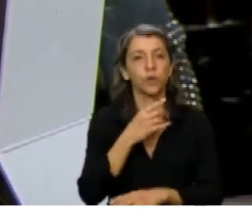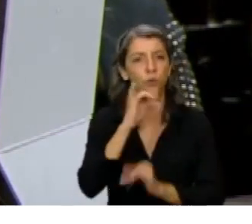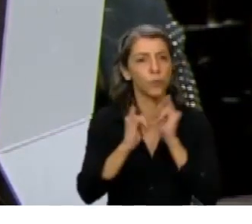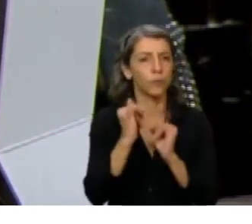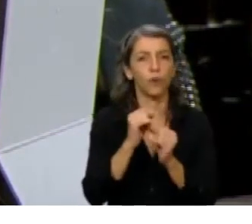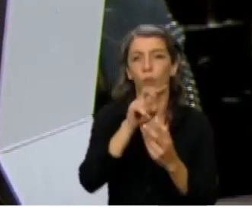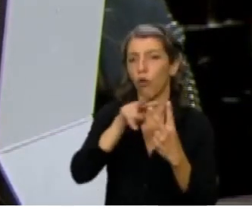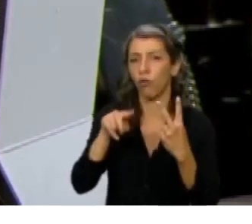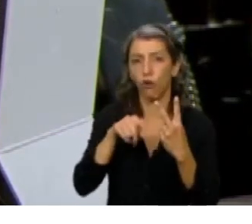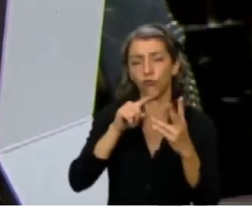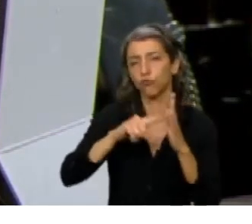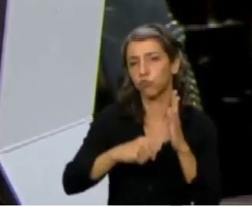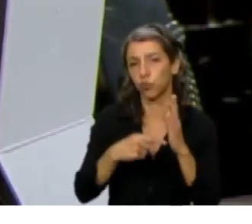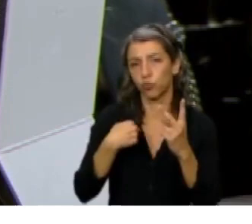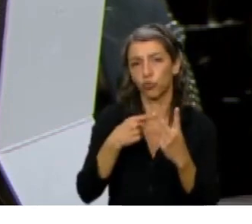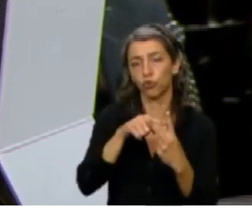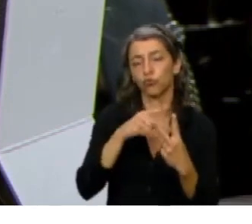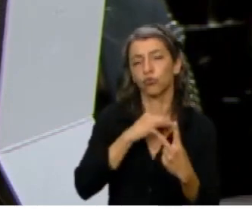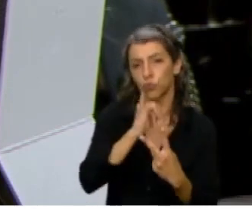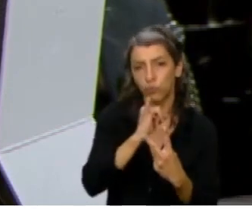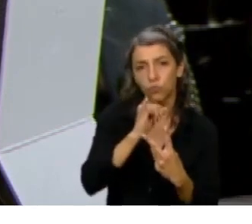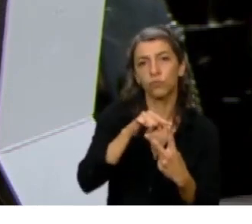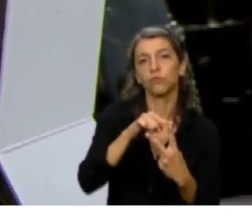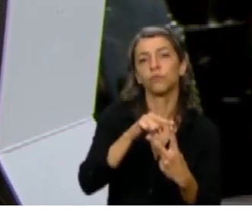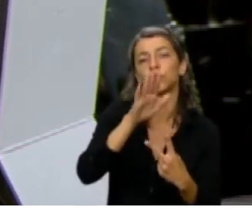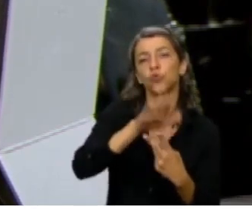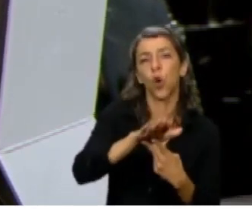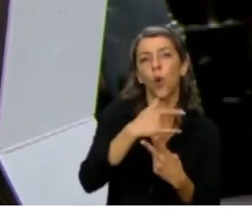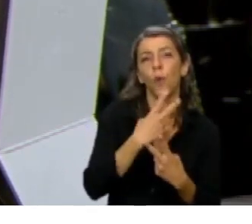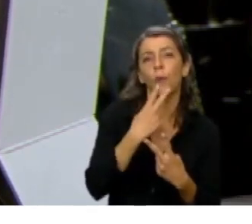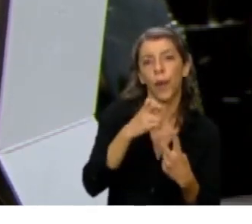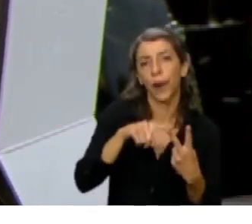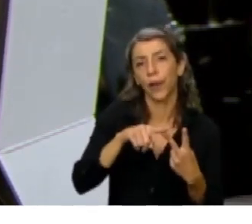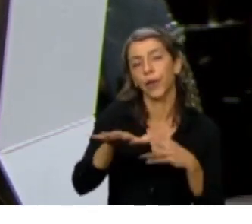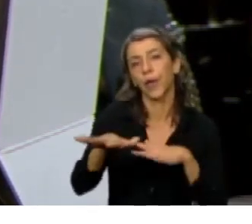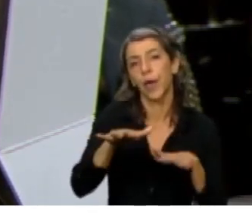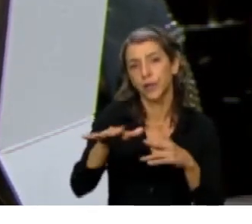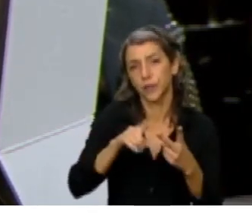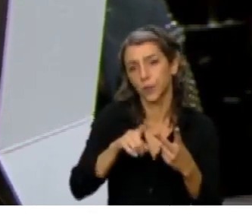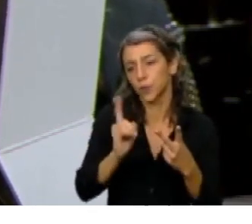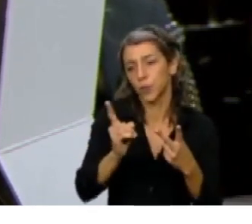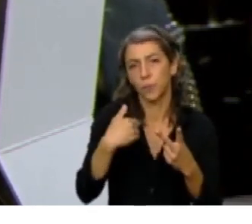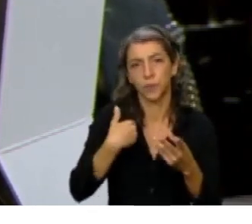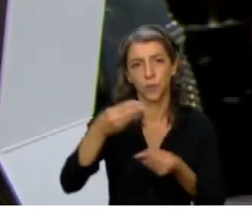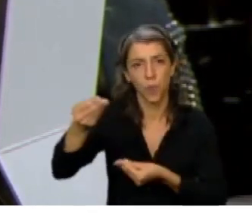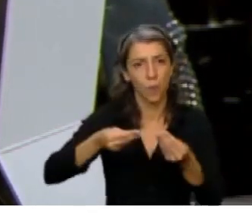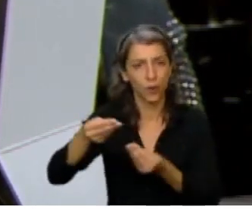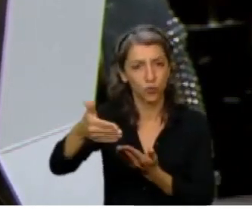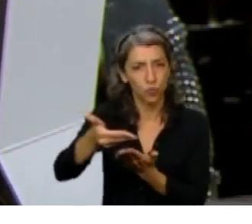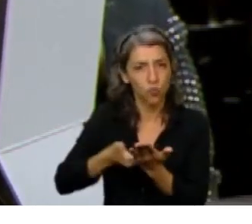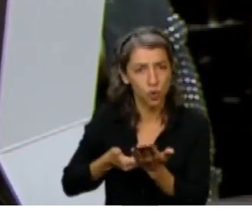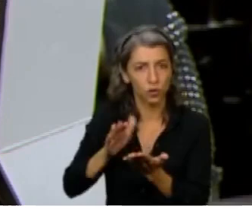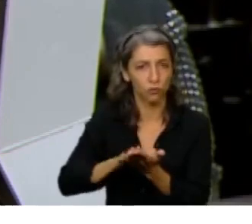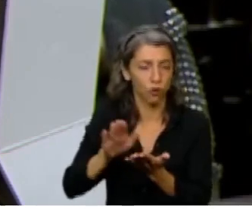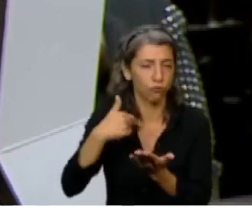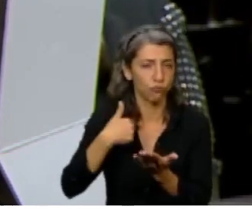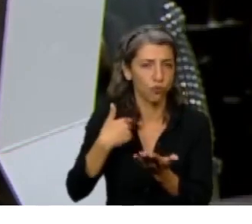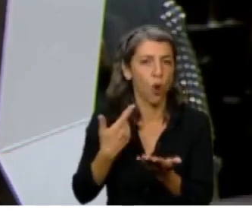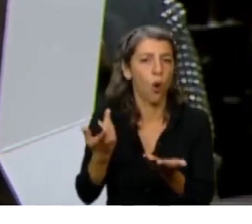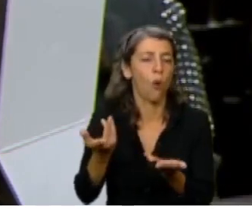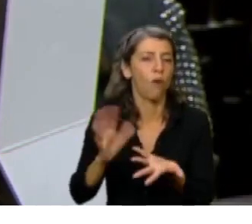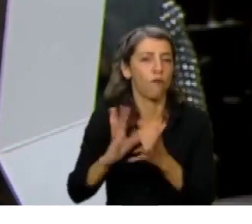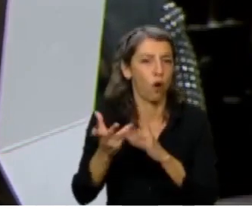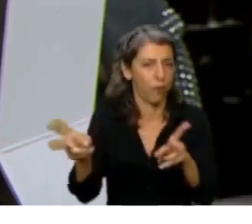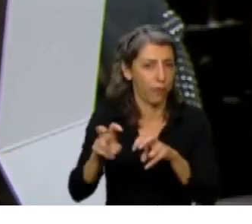ítems, energía y en particular con la situación fiscal que está dentro del presupuesto. El artículo 16